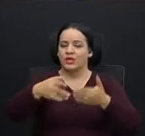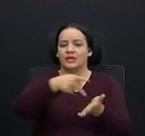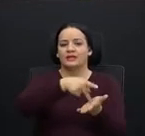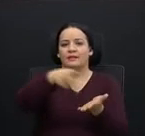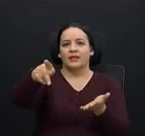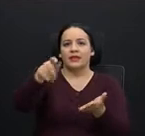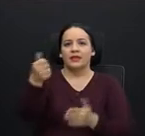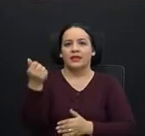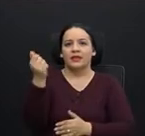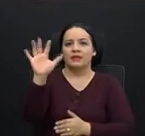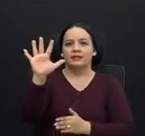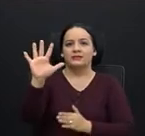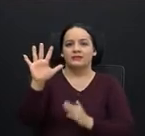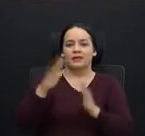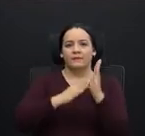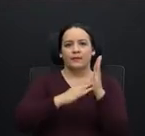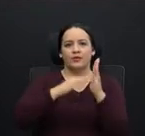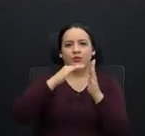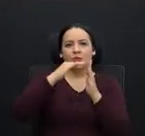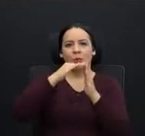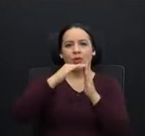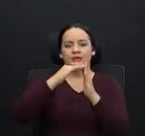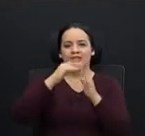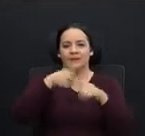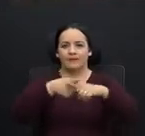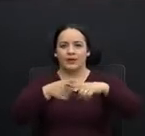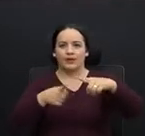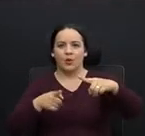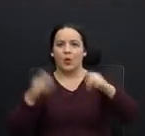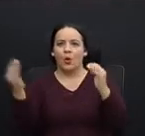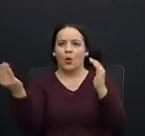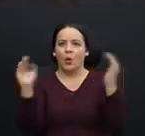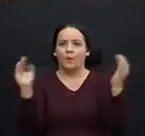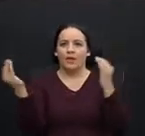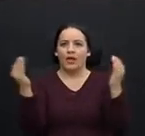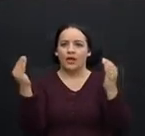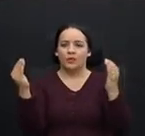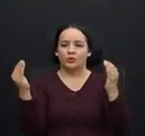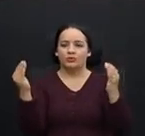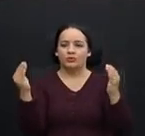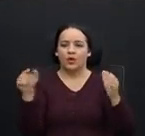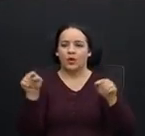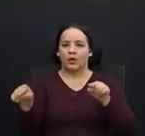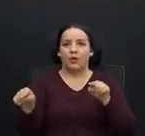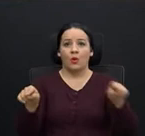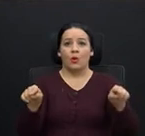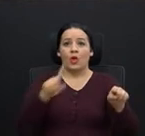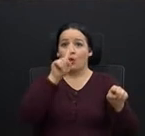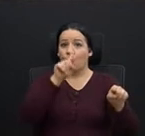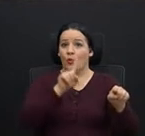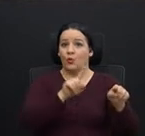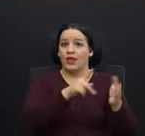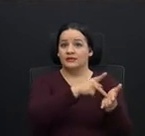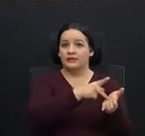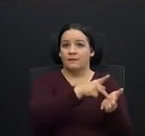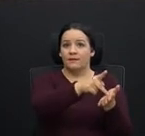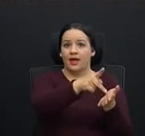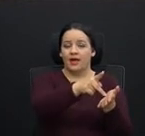millones y medio. Es decir, comparemos entonces los dos caminos que hay. En uno se paga